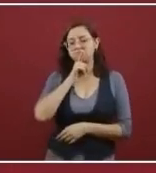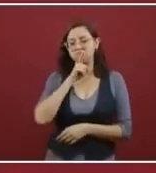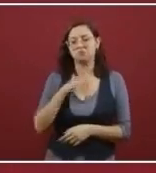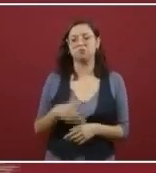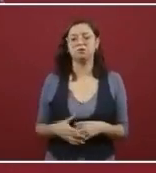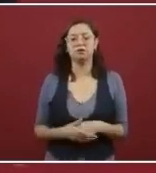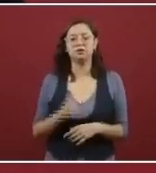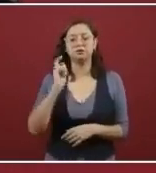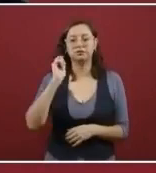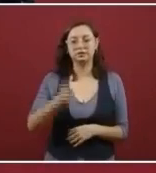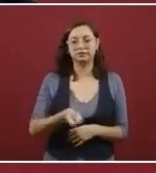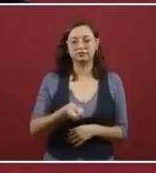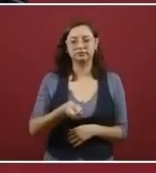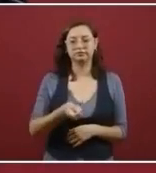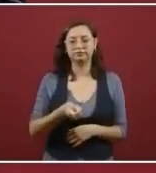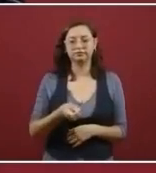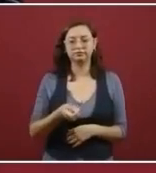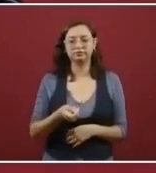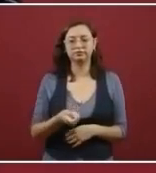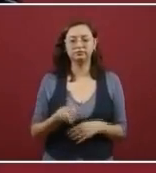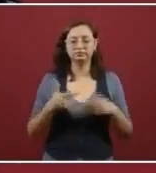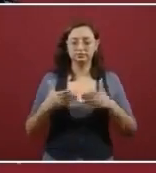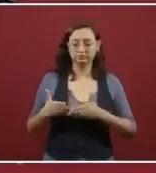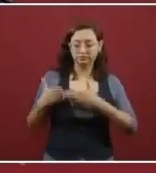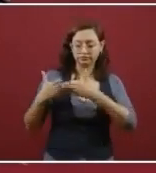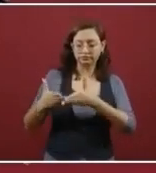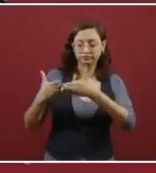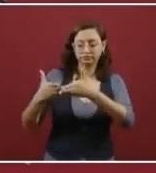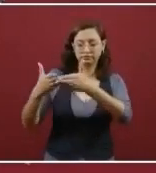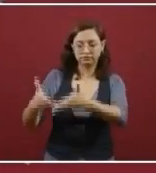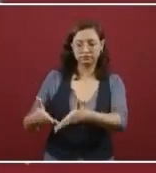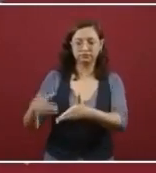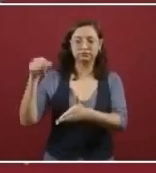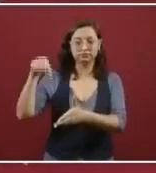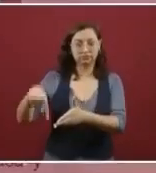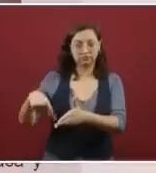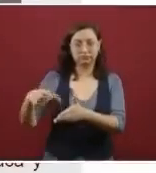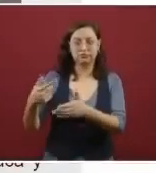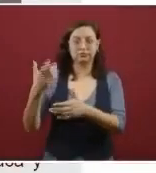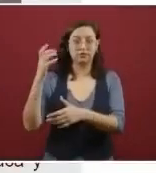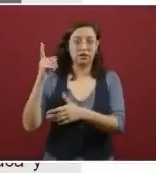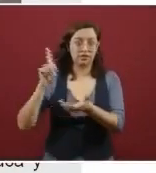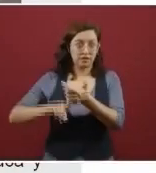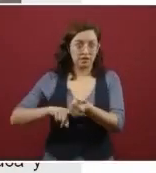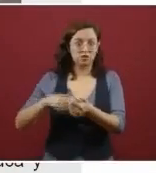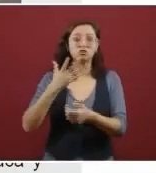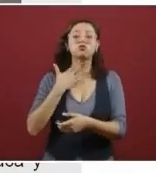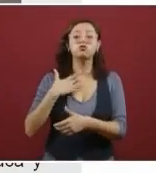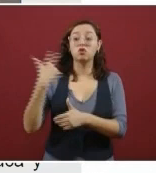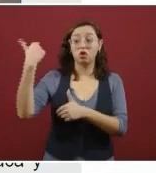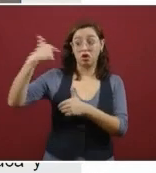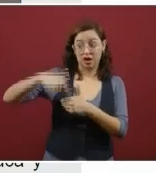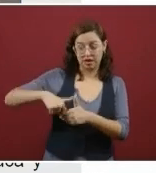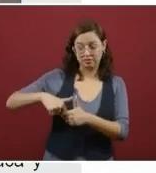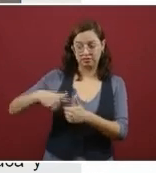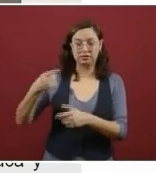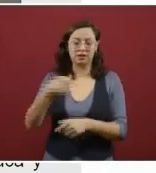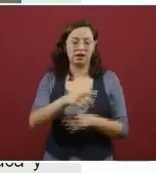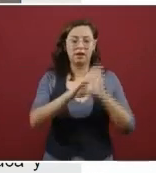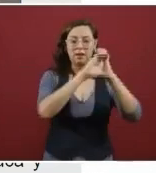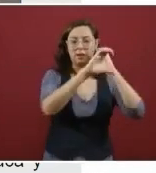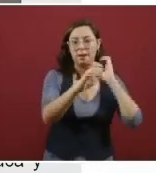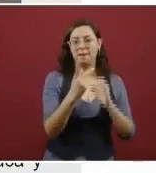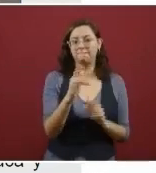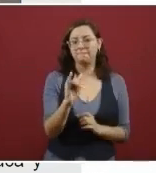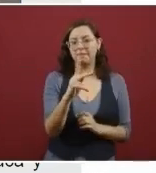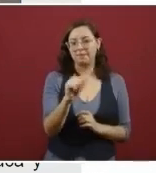consiste en pasar el combustible directamente del barco a las pipas. Se empezó a trabajar en ello. Hoy, al